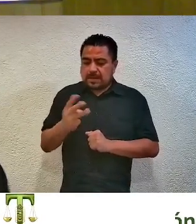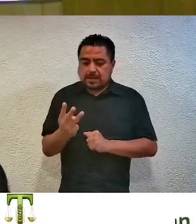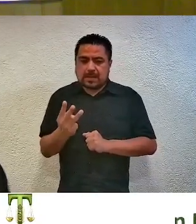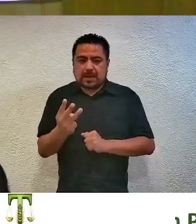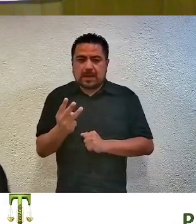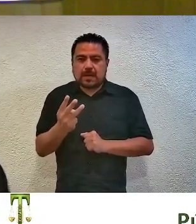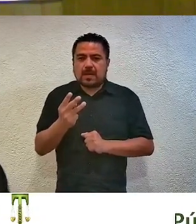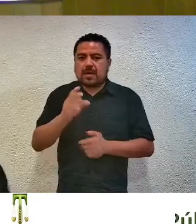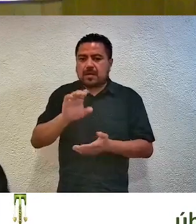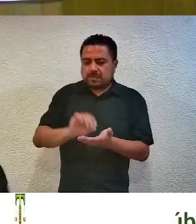61/2023 al expediente TE/RAP